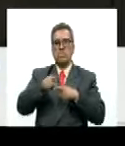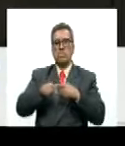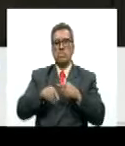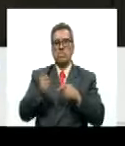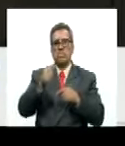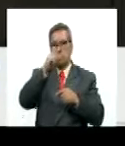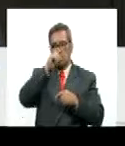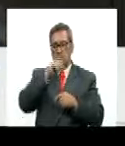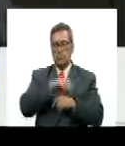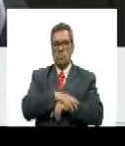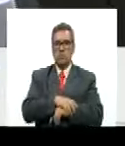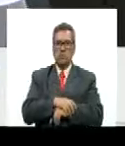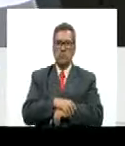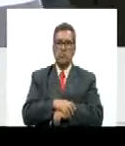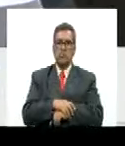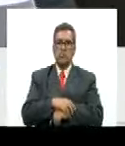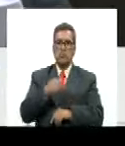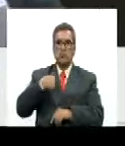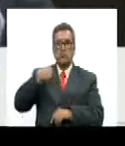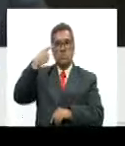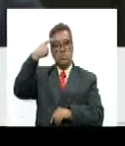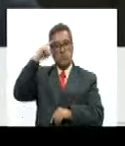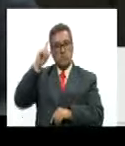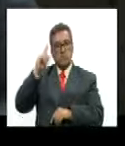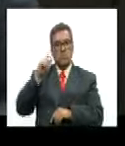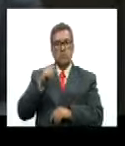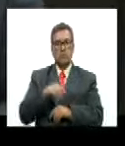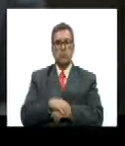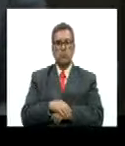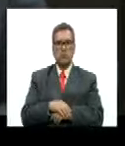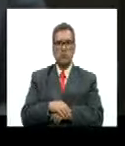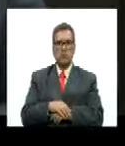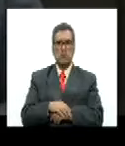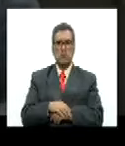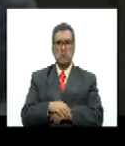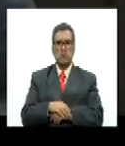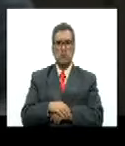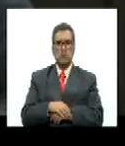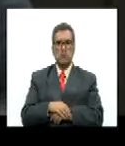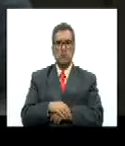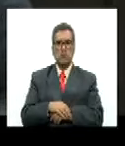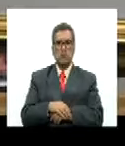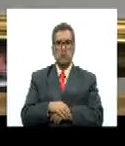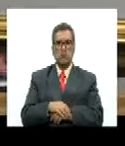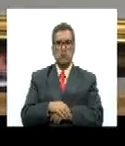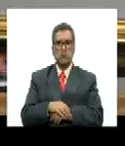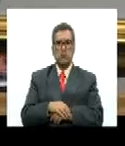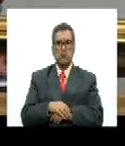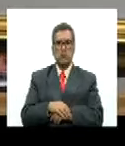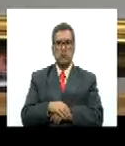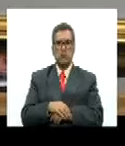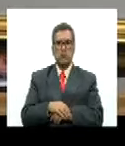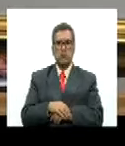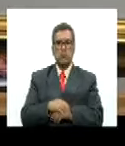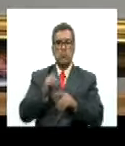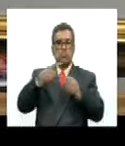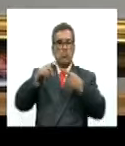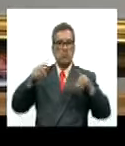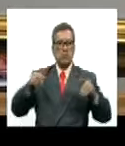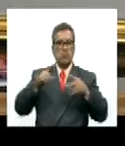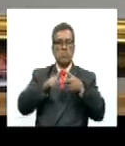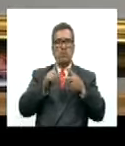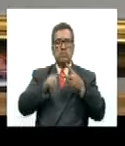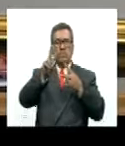por 10 años. Yo sugiero... Punto de orden, apreciado diputado. Ajá. Usted está entrando en temas que corresponde a la